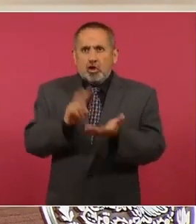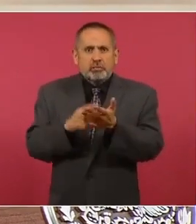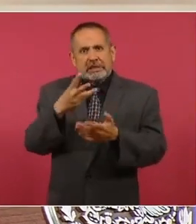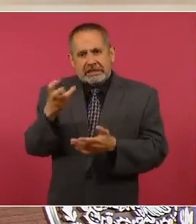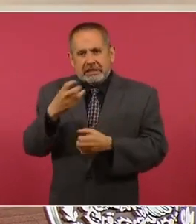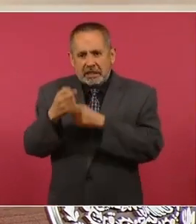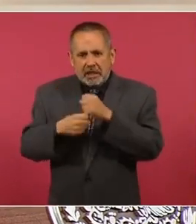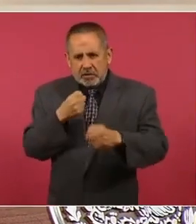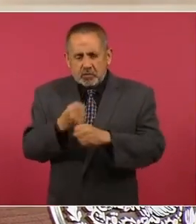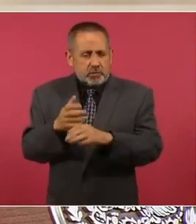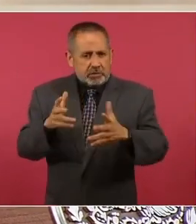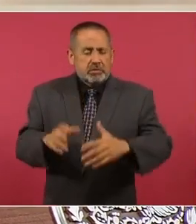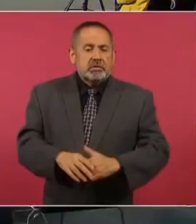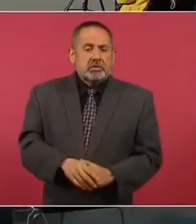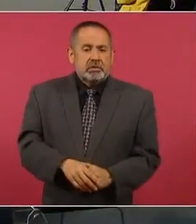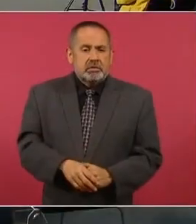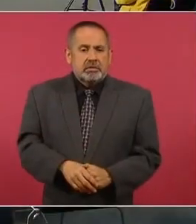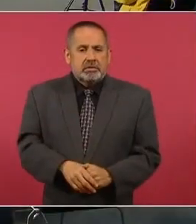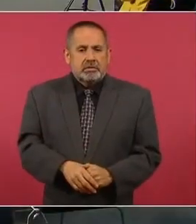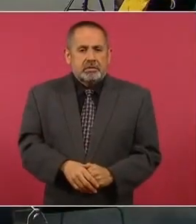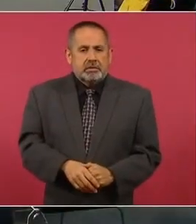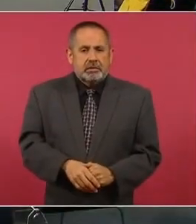años?